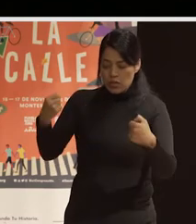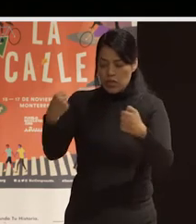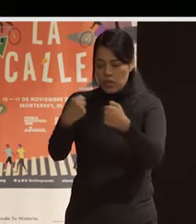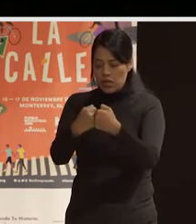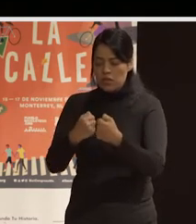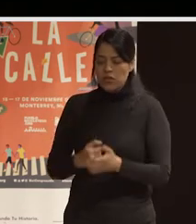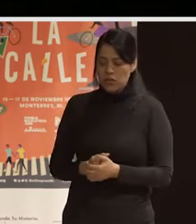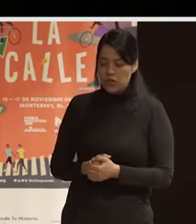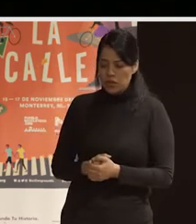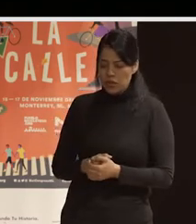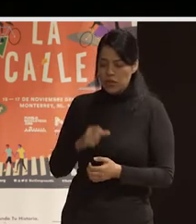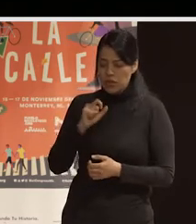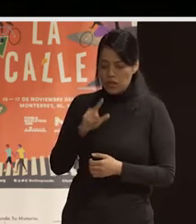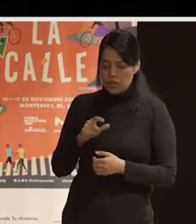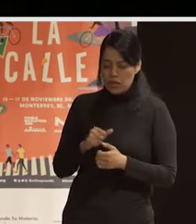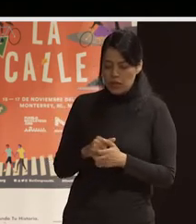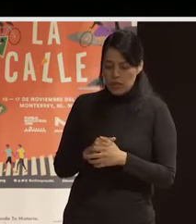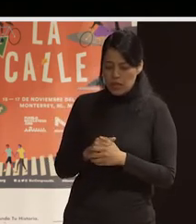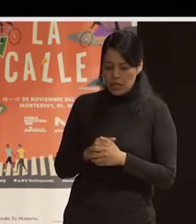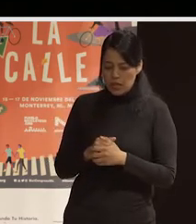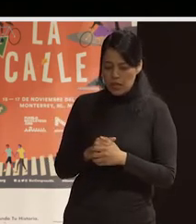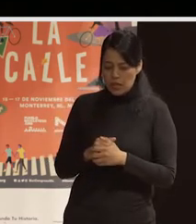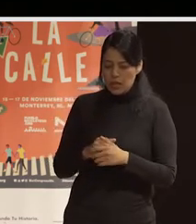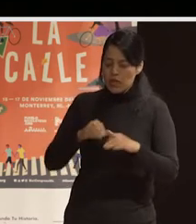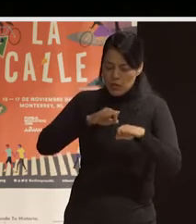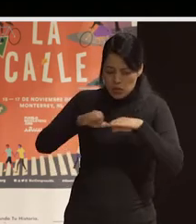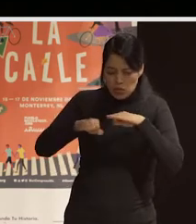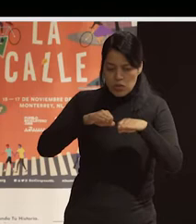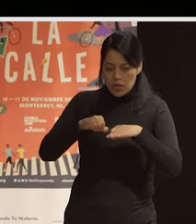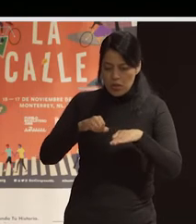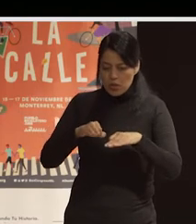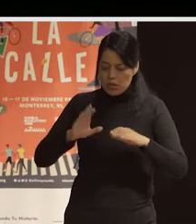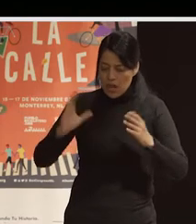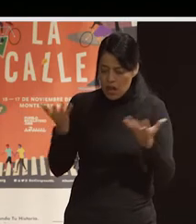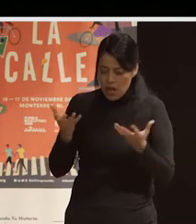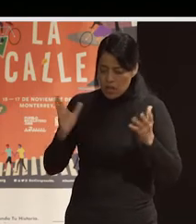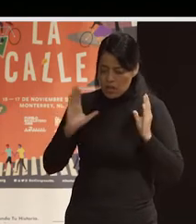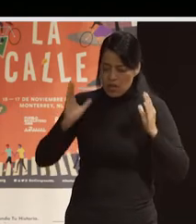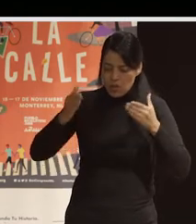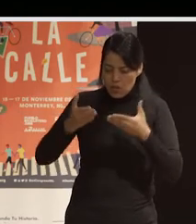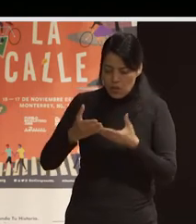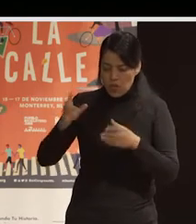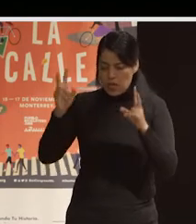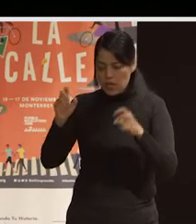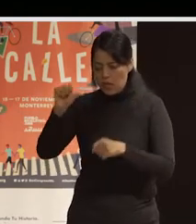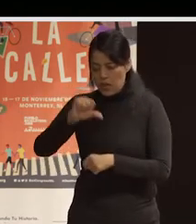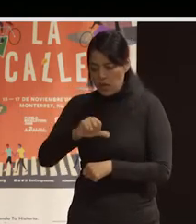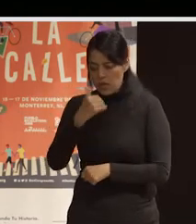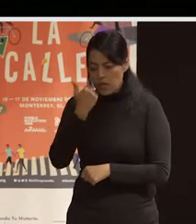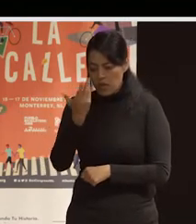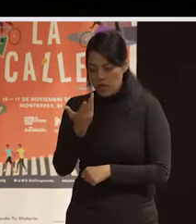también con su mano mochila y como hemos trabajado para crear comunidad el tema de hoy queremos